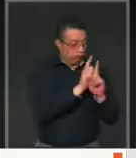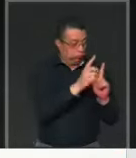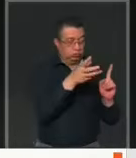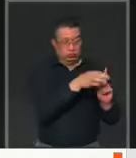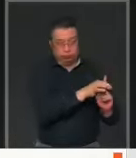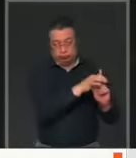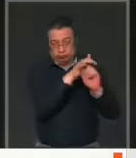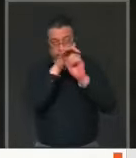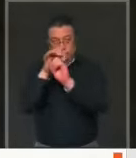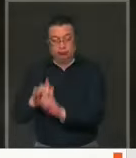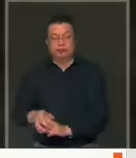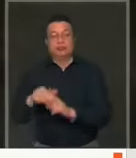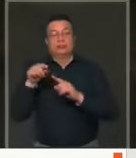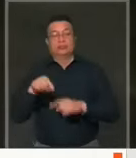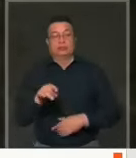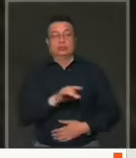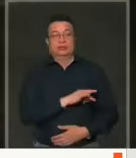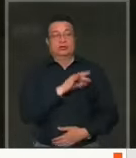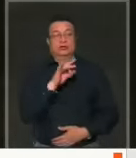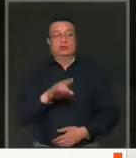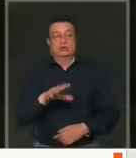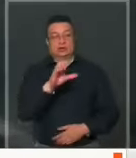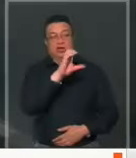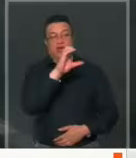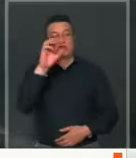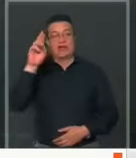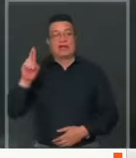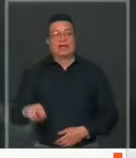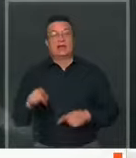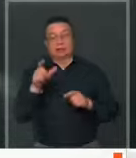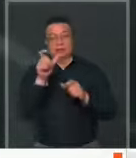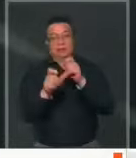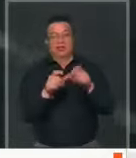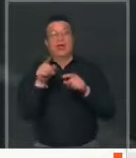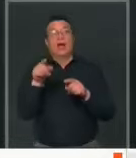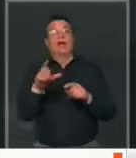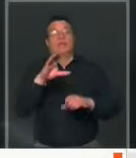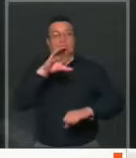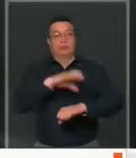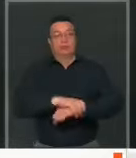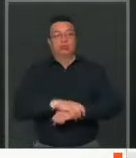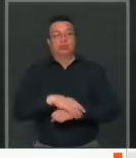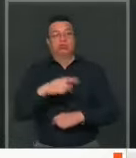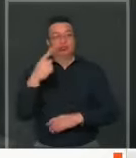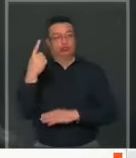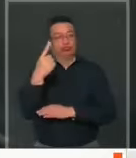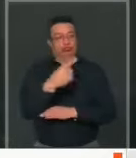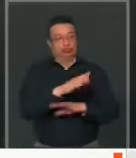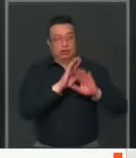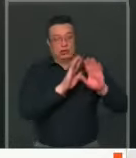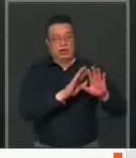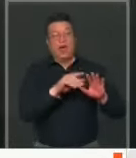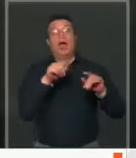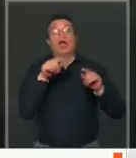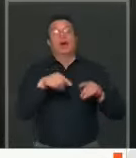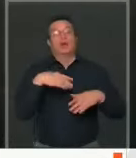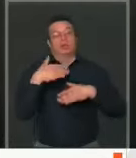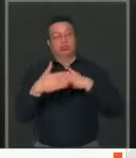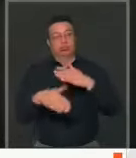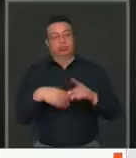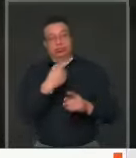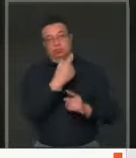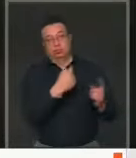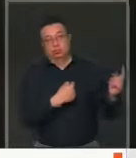policía de ese país, de Costa Rica, a este ciudadano que estaba detenido durante todo este tiempo y dieron curso a esta